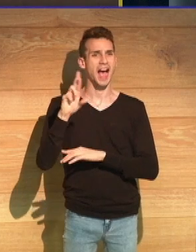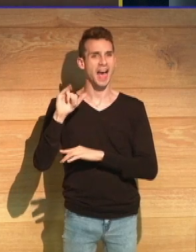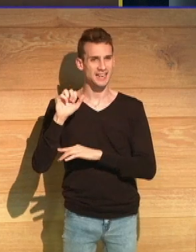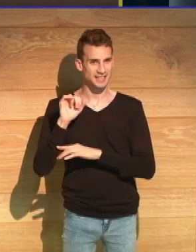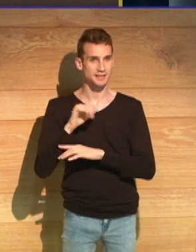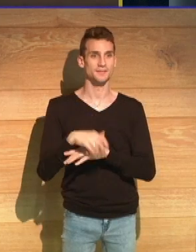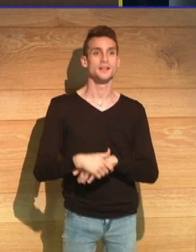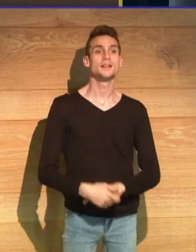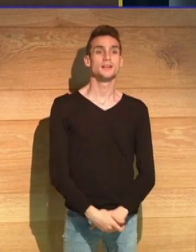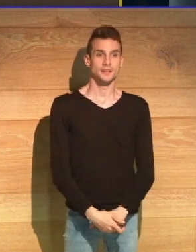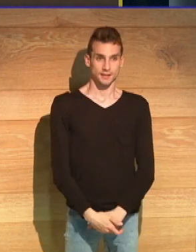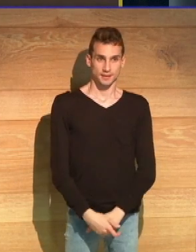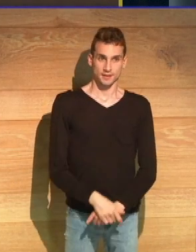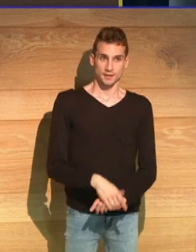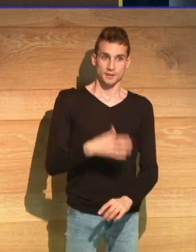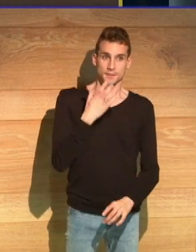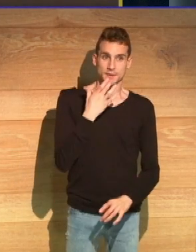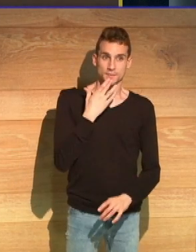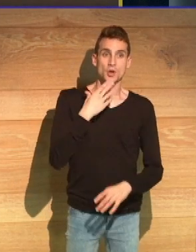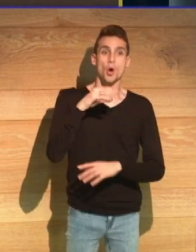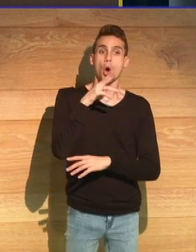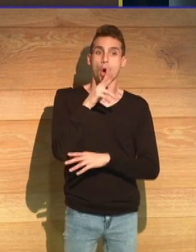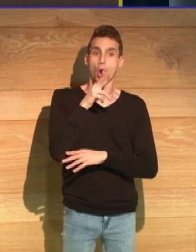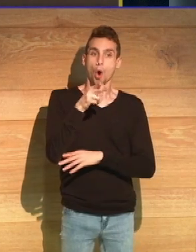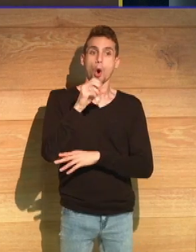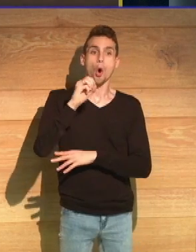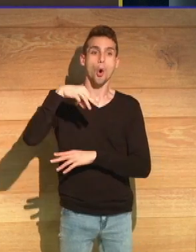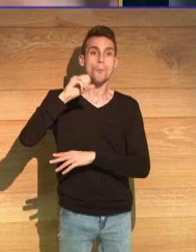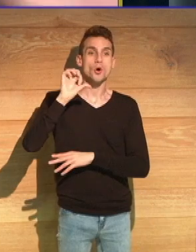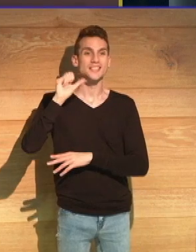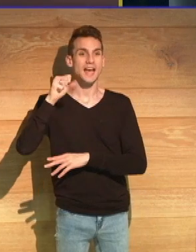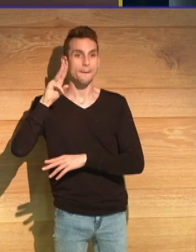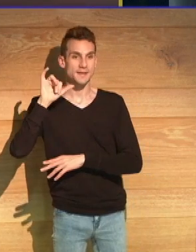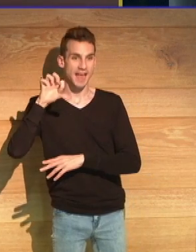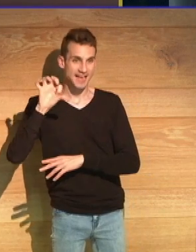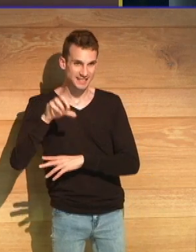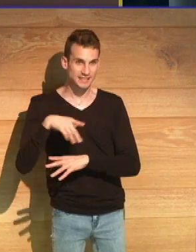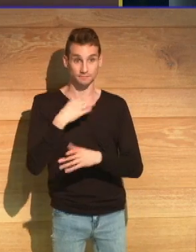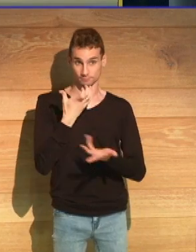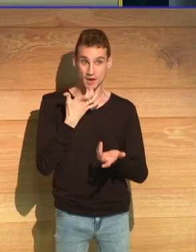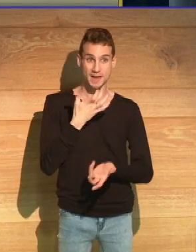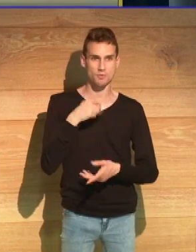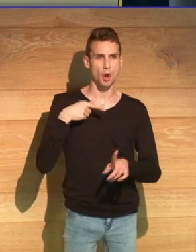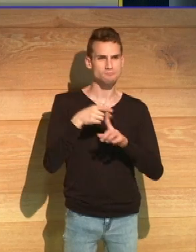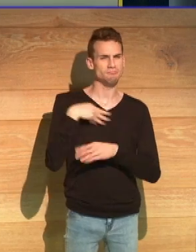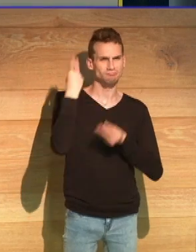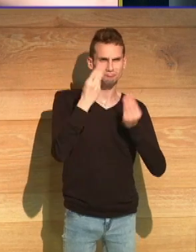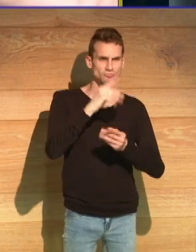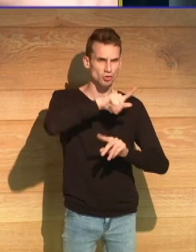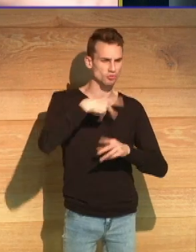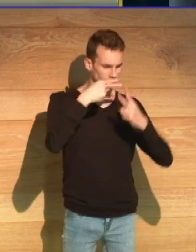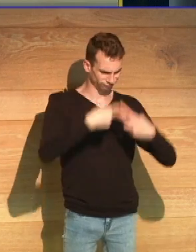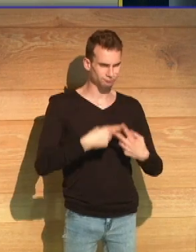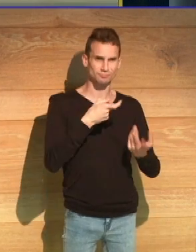como Homo Deus y Homo Sapiens, para pensar en dónde estamos, por qué estamos aquí y